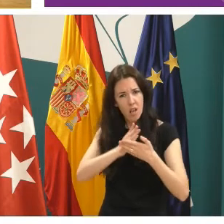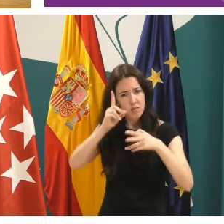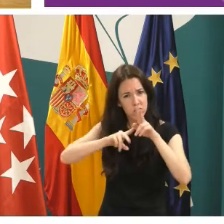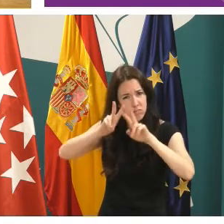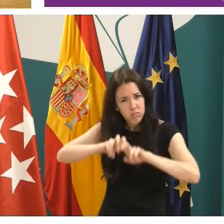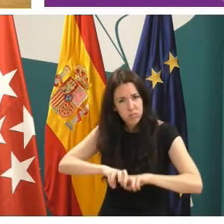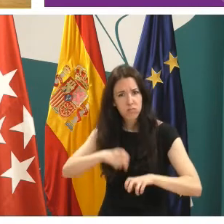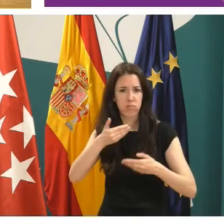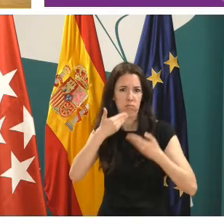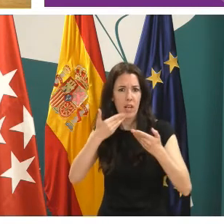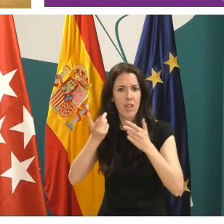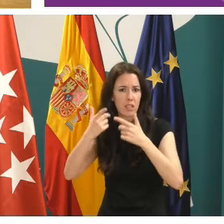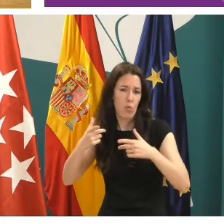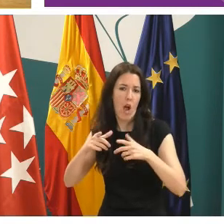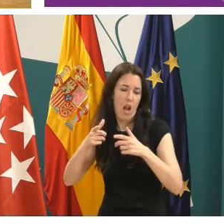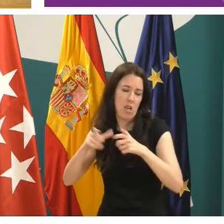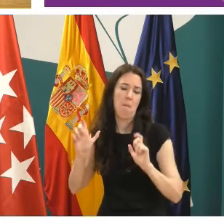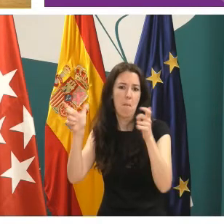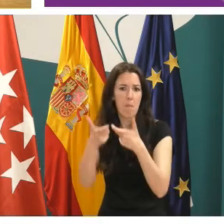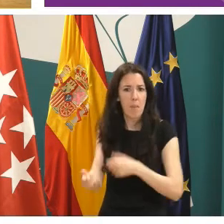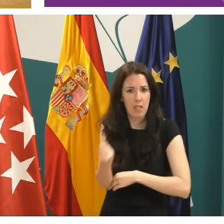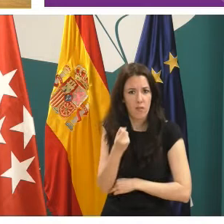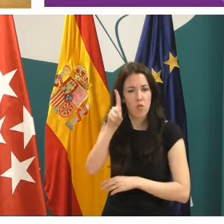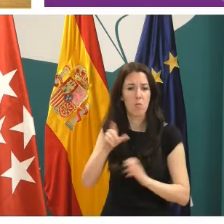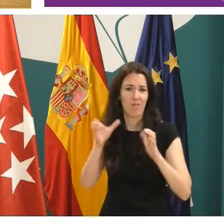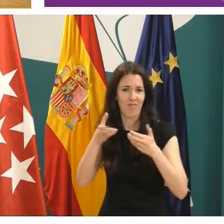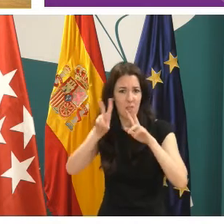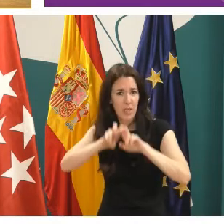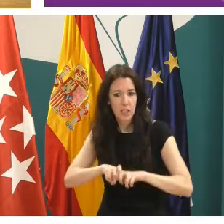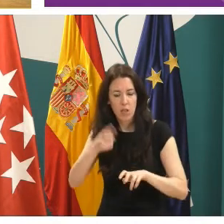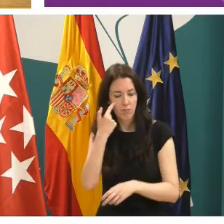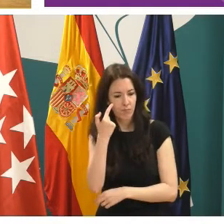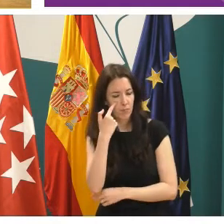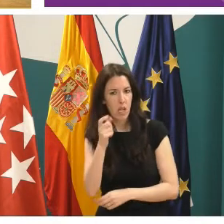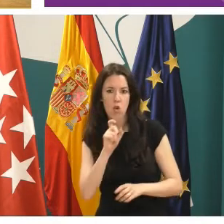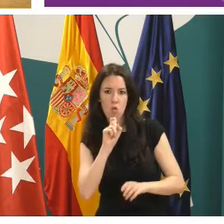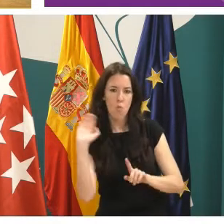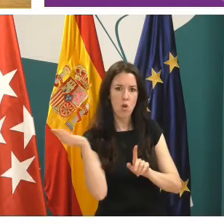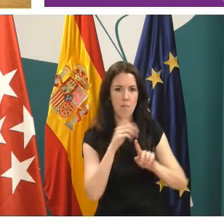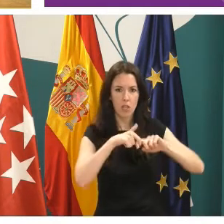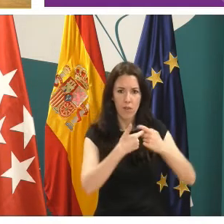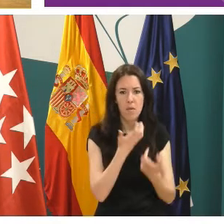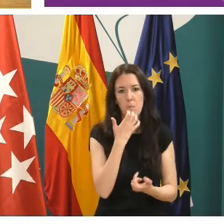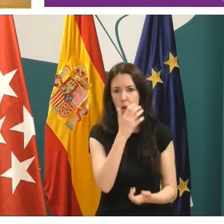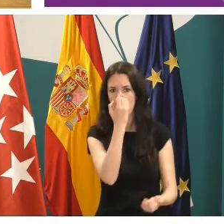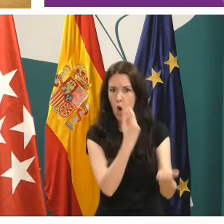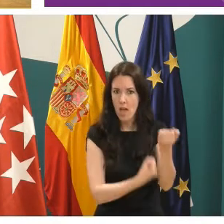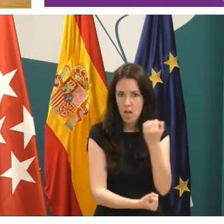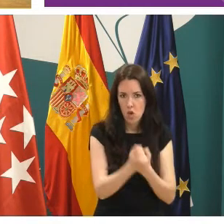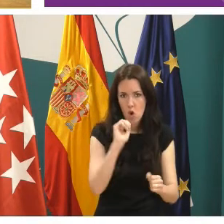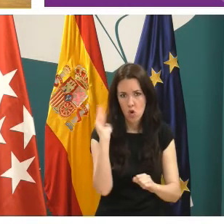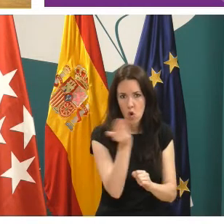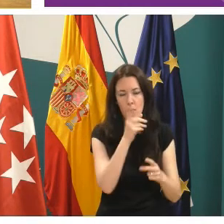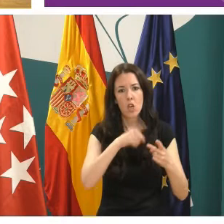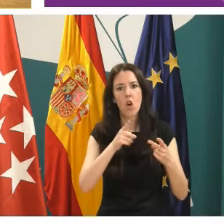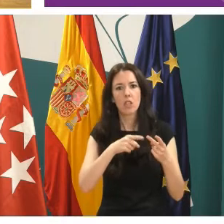las plataformas, con apoyos de investigación, donde se ve el impacto de las familias, económicos,